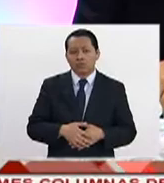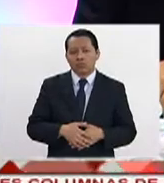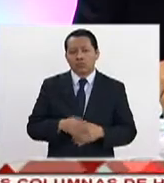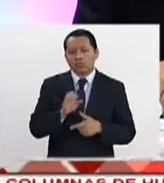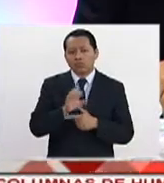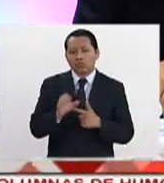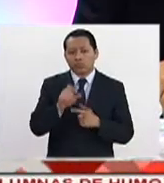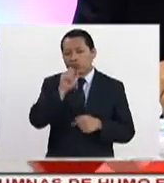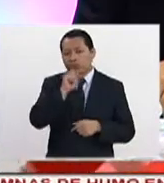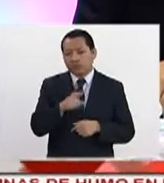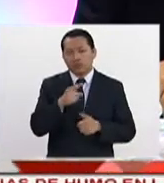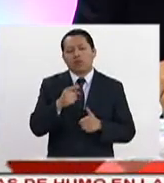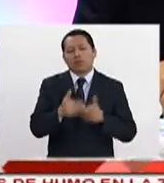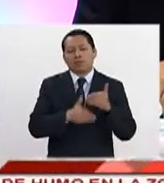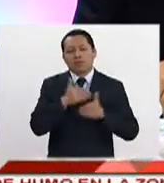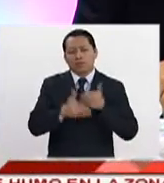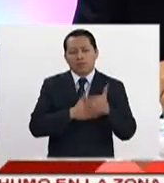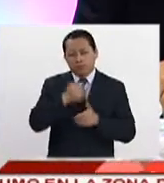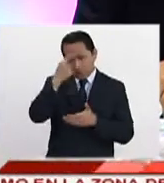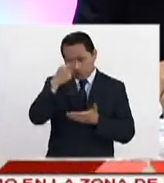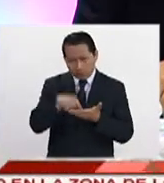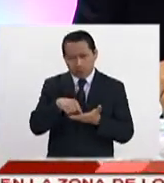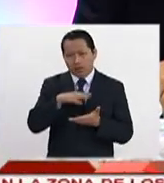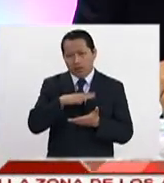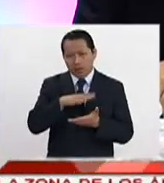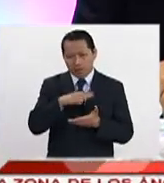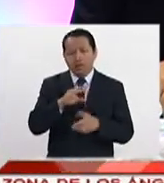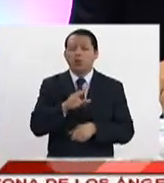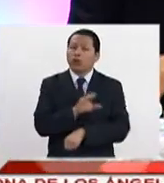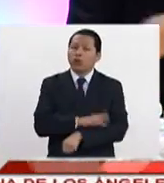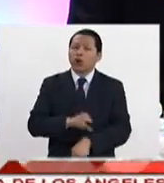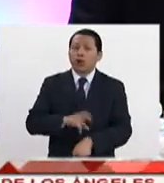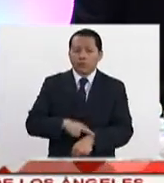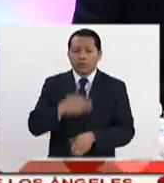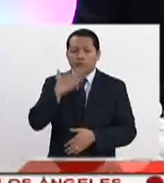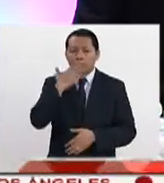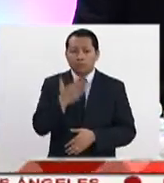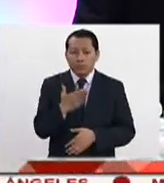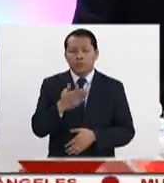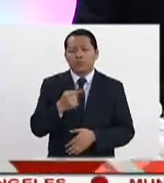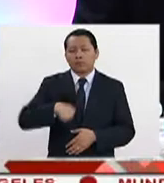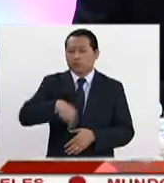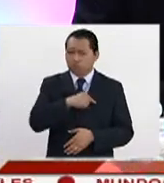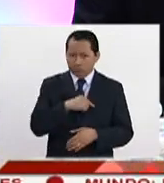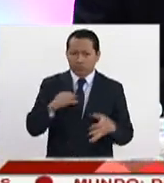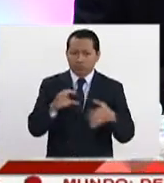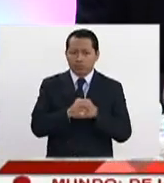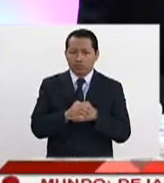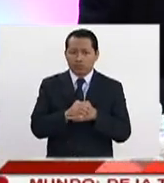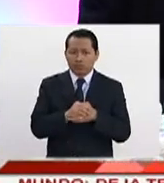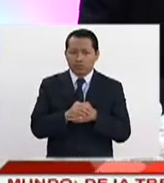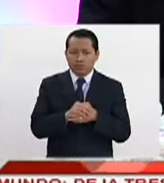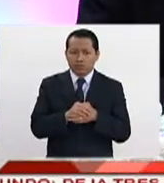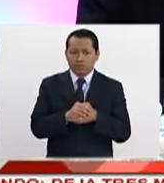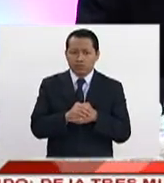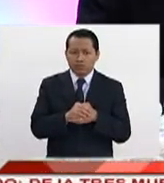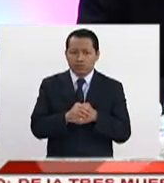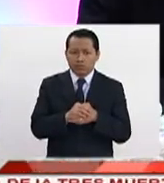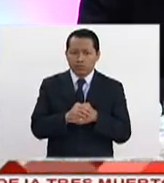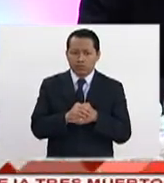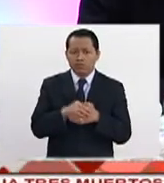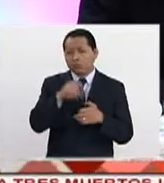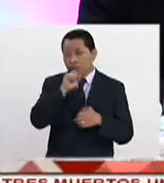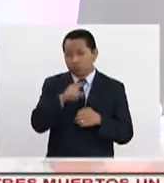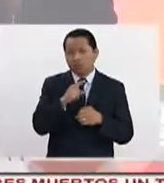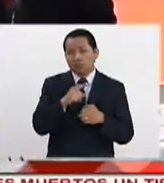Entonces, eso va caminando. Yo creo que hay una enorme coordinación entre nosotros y el